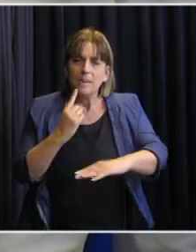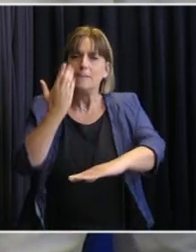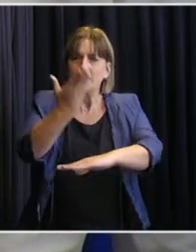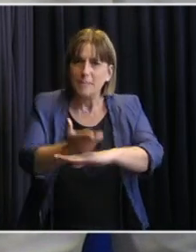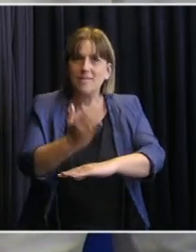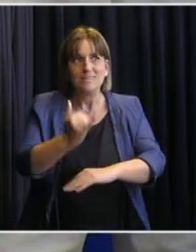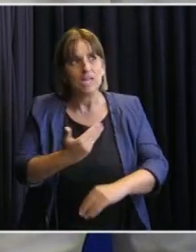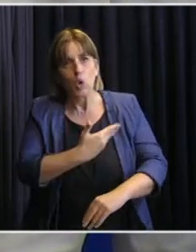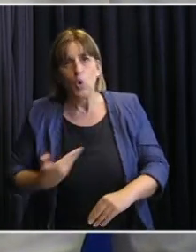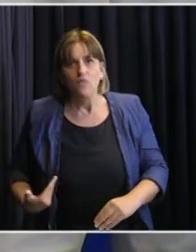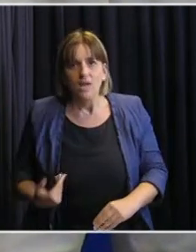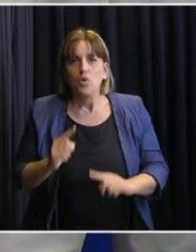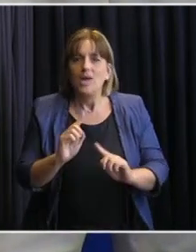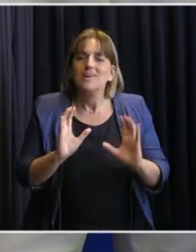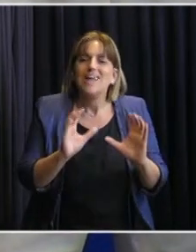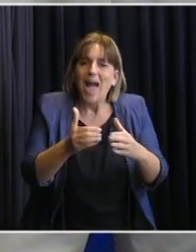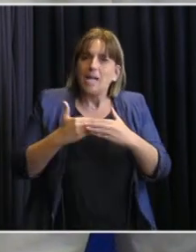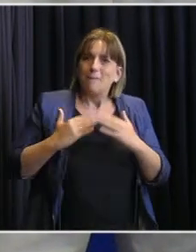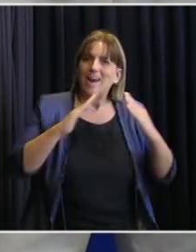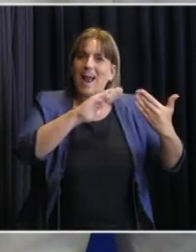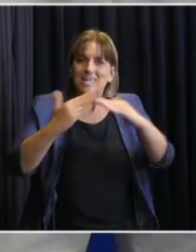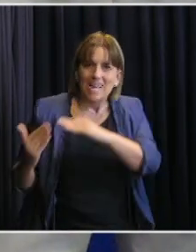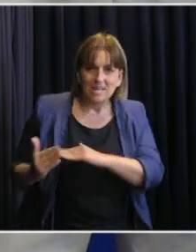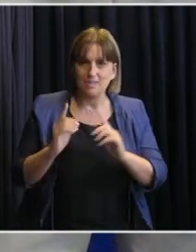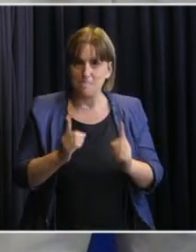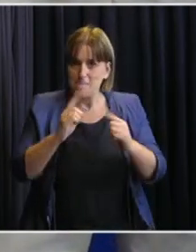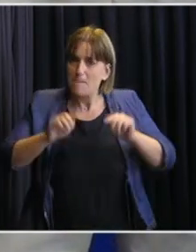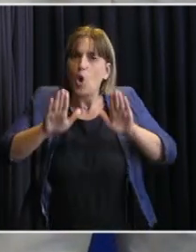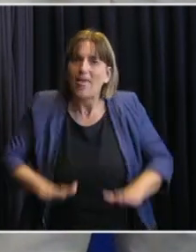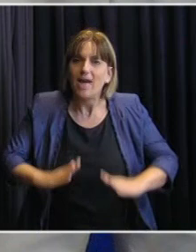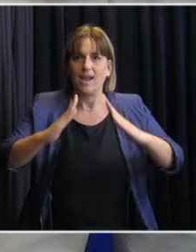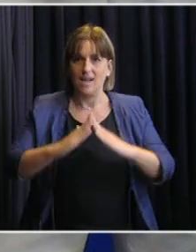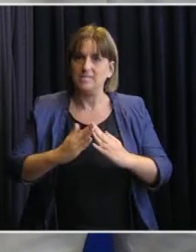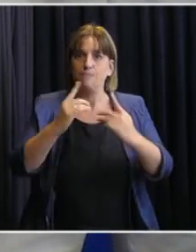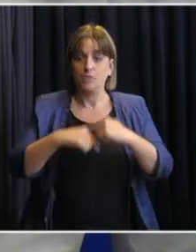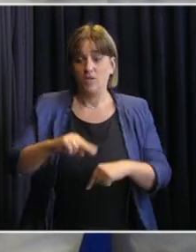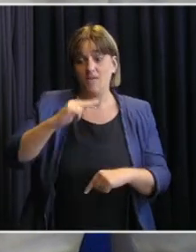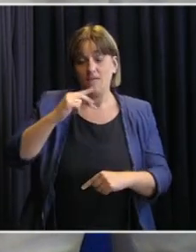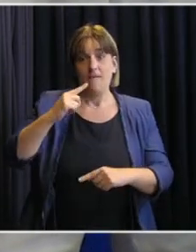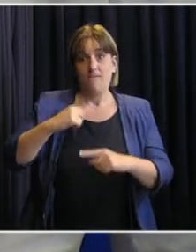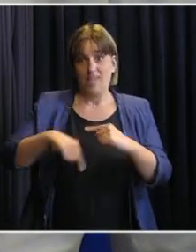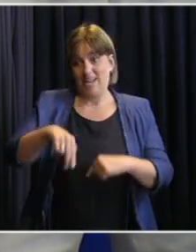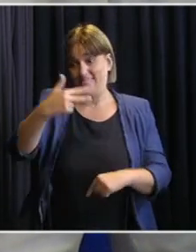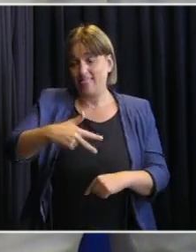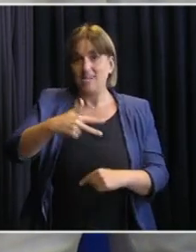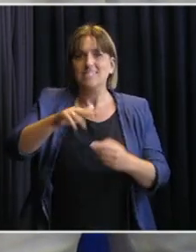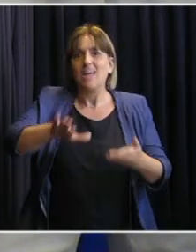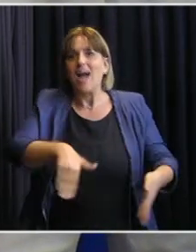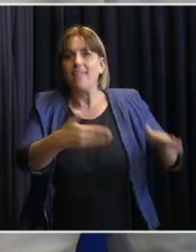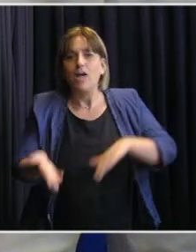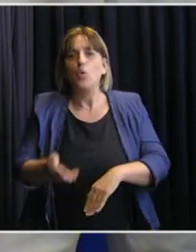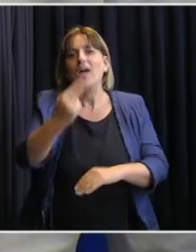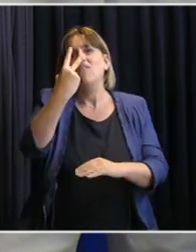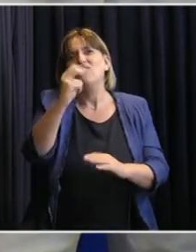el Ministerio del Gobierno. Recién hacíamos un reporte, el gobierno ha tomado el viernes 13 a la fecha 20